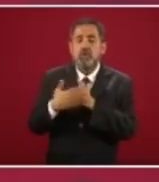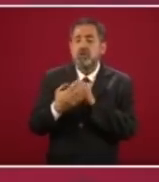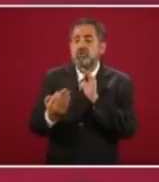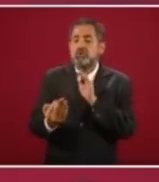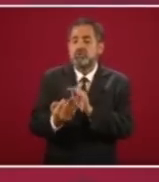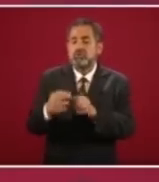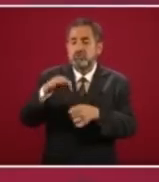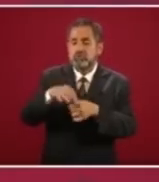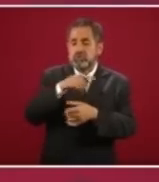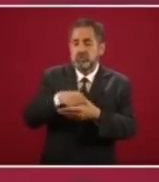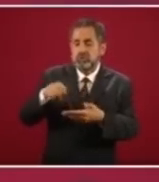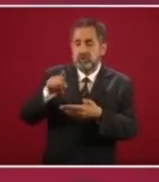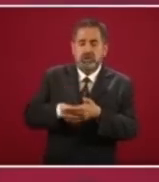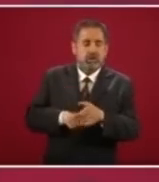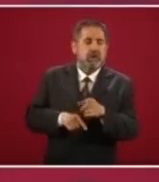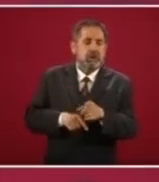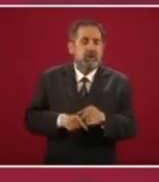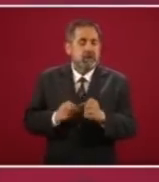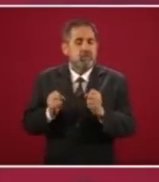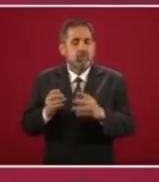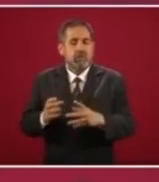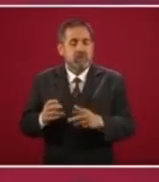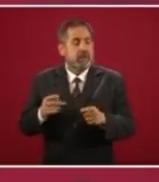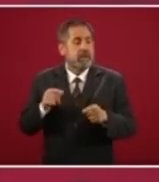como muchos